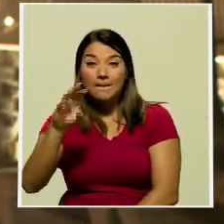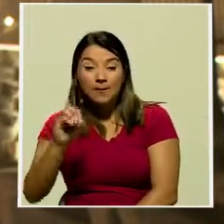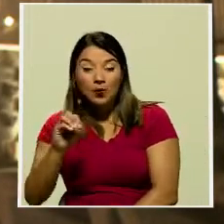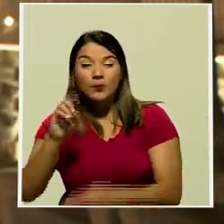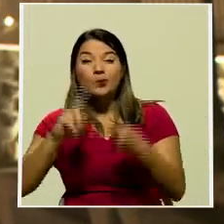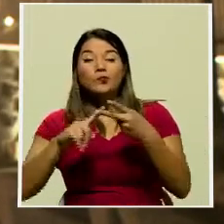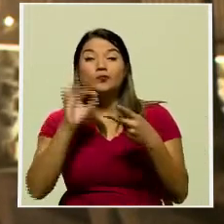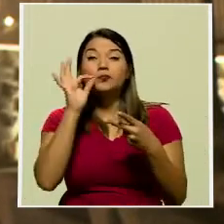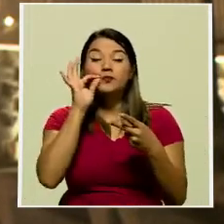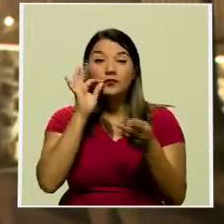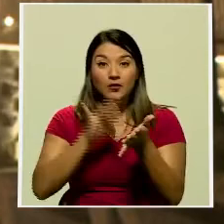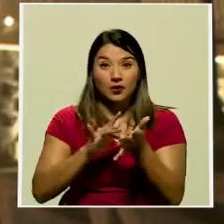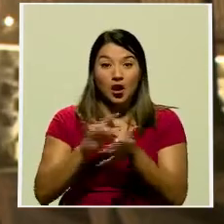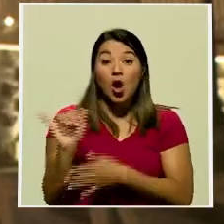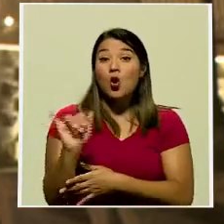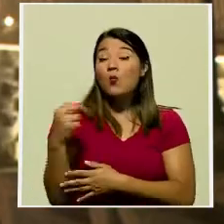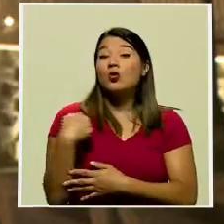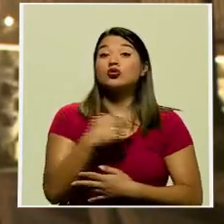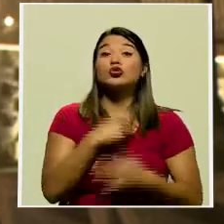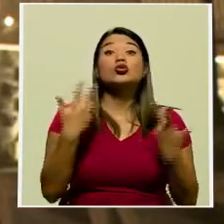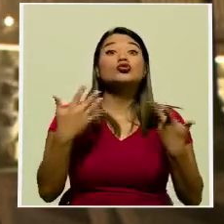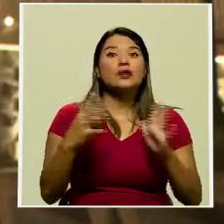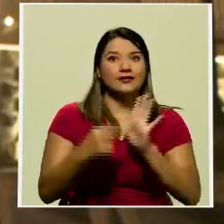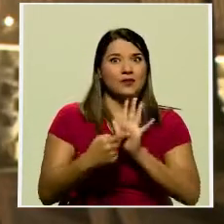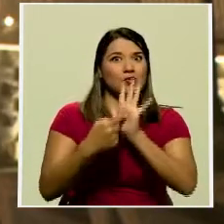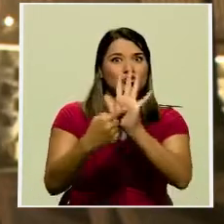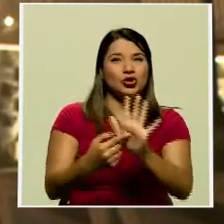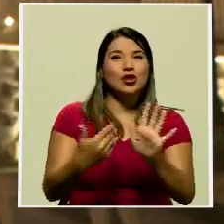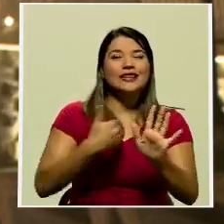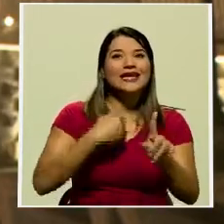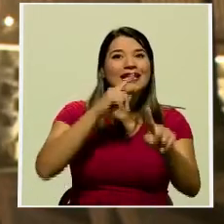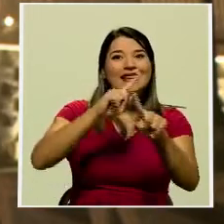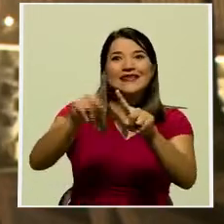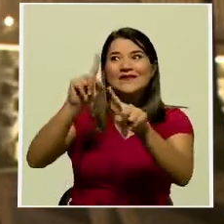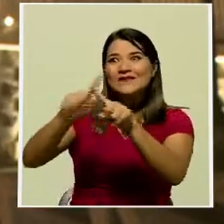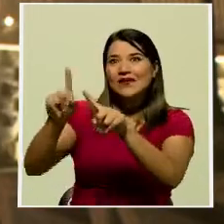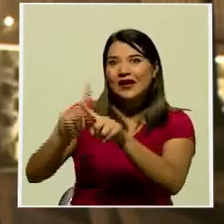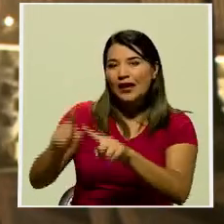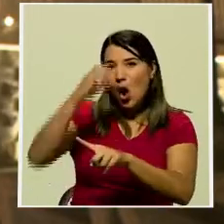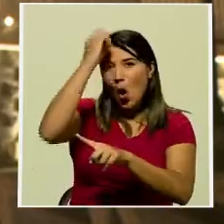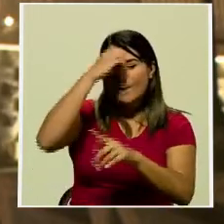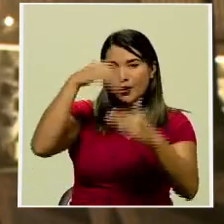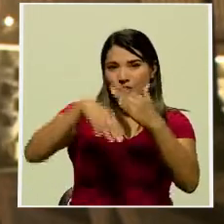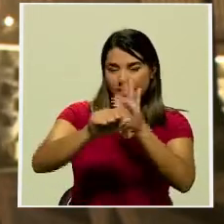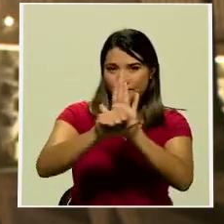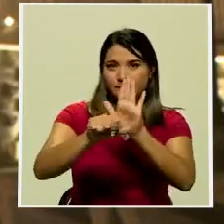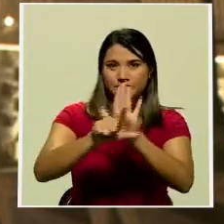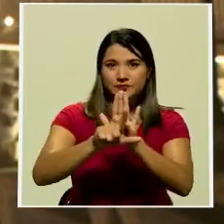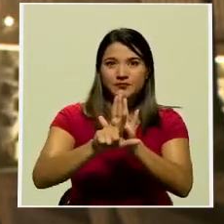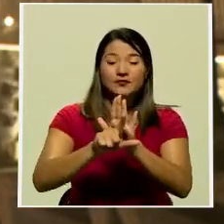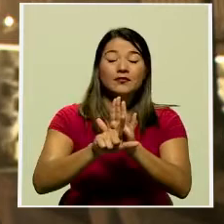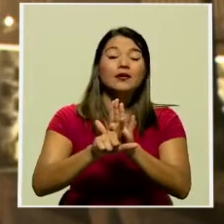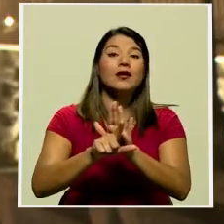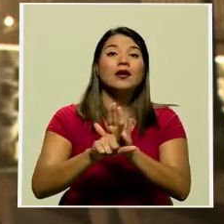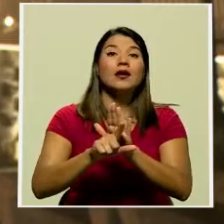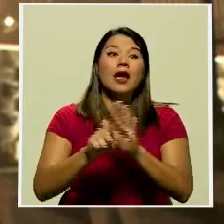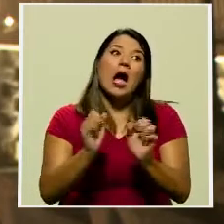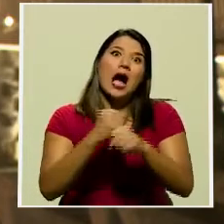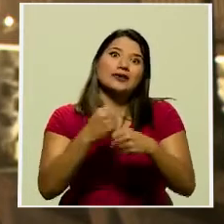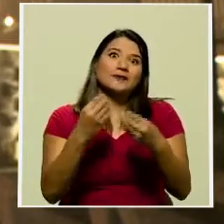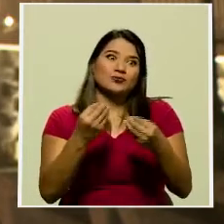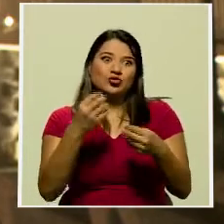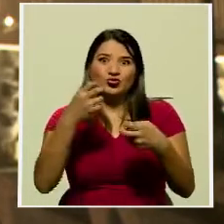les hemos demostrado, tiene bastantes reacciones, genera evidentemente, mucha polémica en la